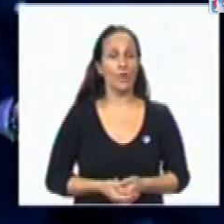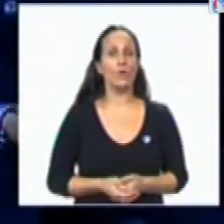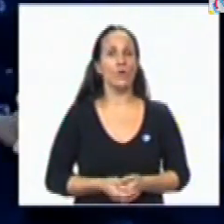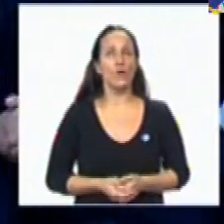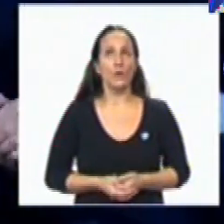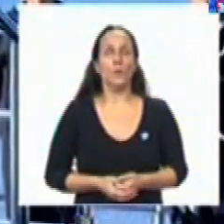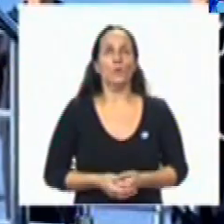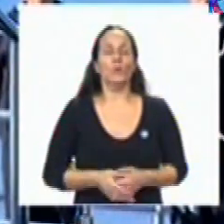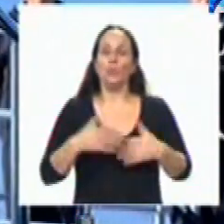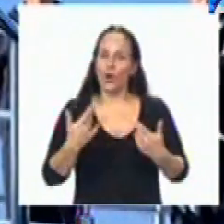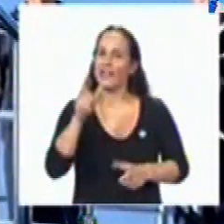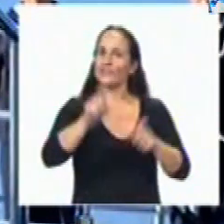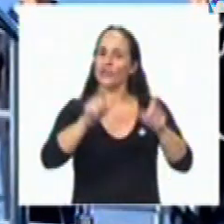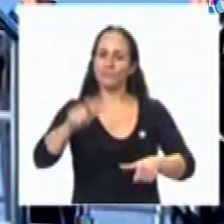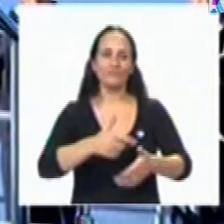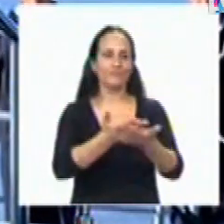Por eso, argentinos,